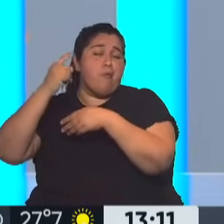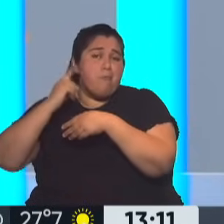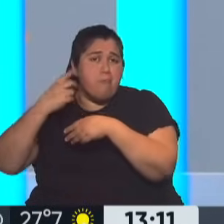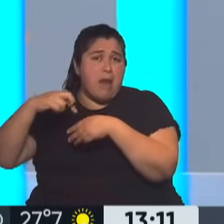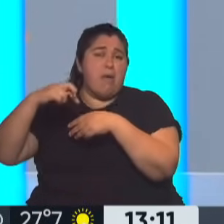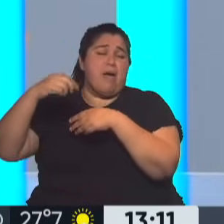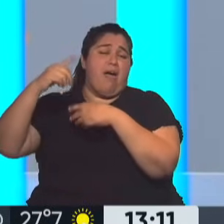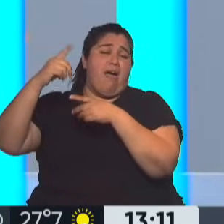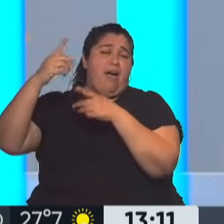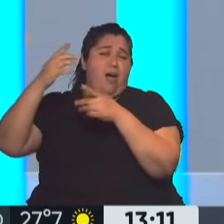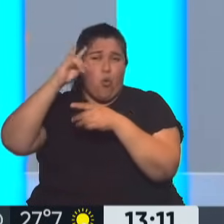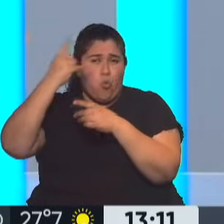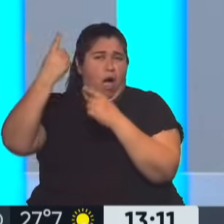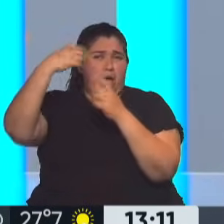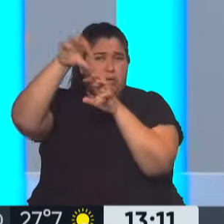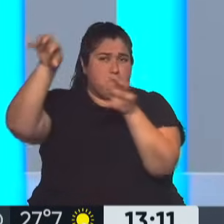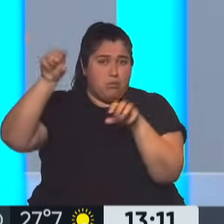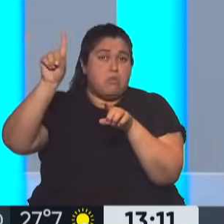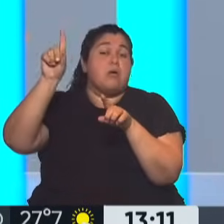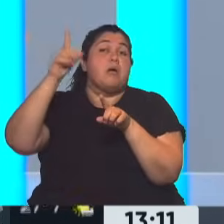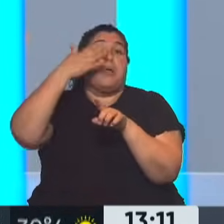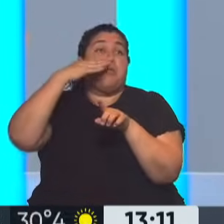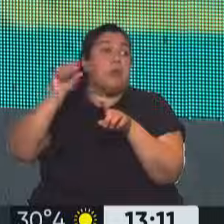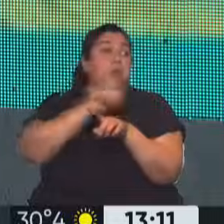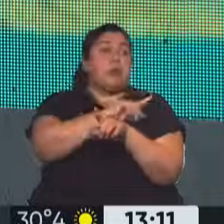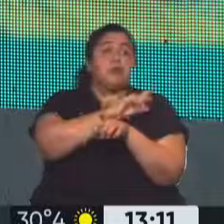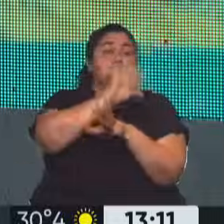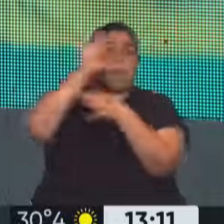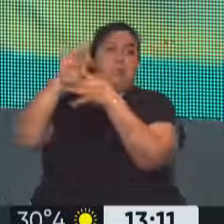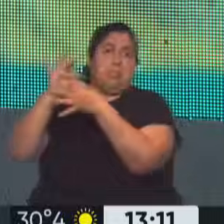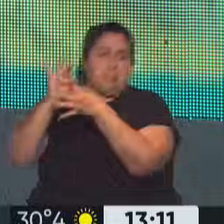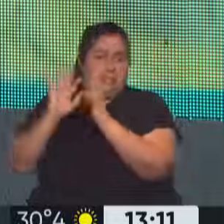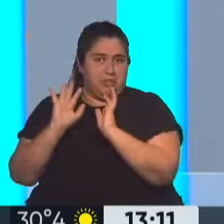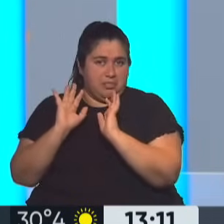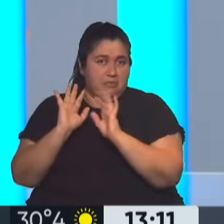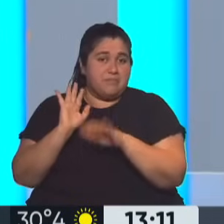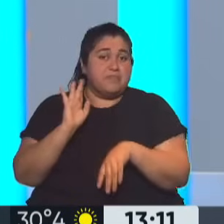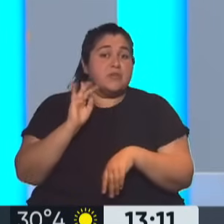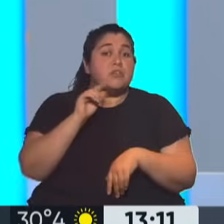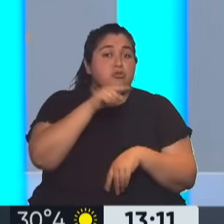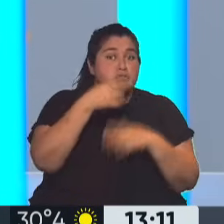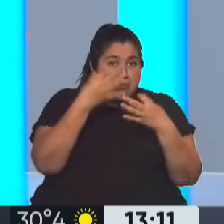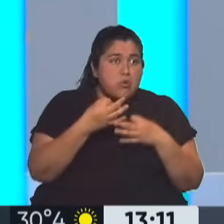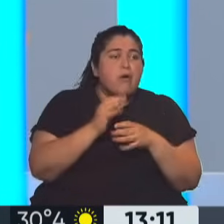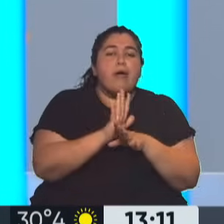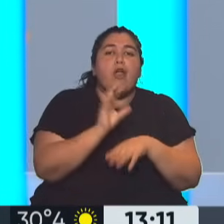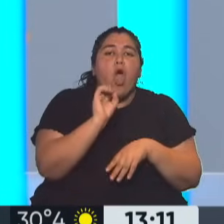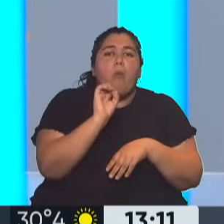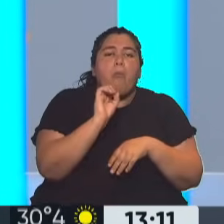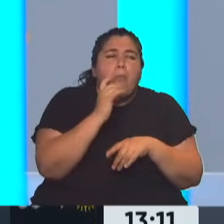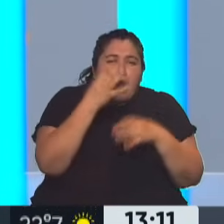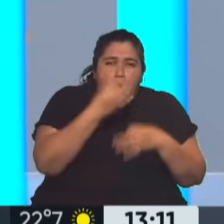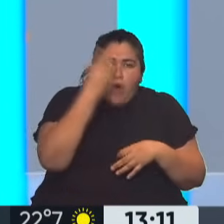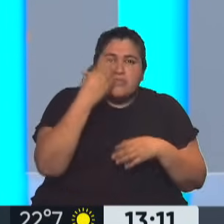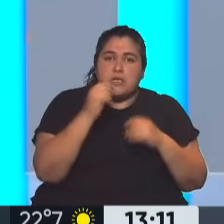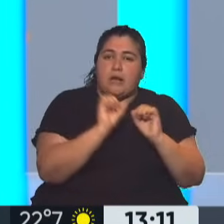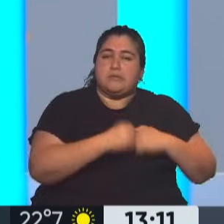algún paraíso fiscal y recién ahí aparecía el dueño claramente había un sistema el beneficiario final lo más escondido posible de